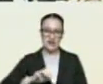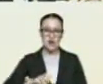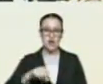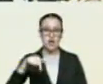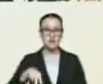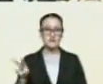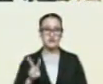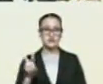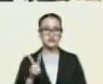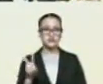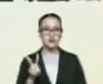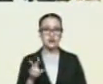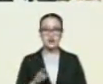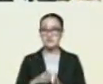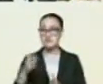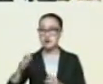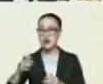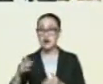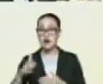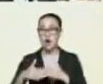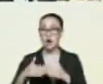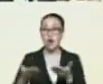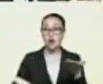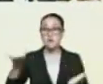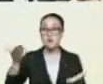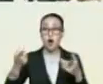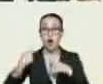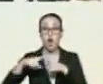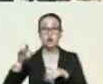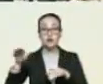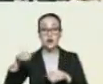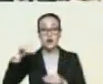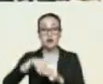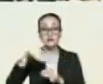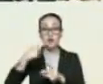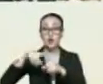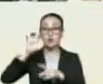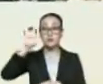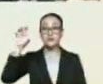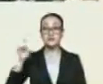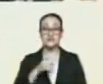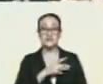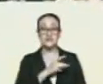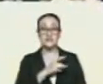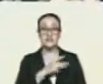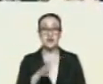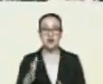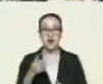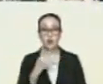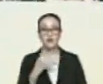país, comparándolo entonces con gobernaciones y elecciones realizadas en países como Chile, que obtuvieron